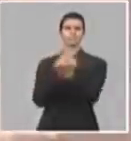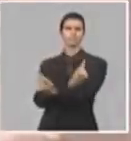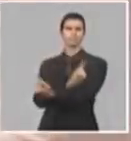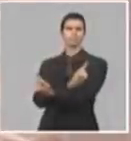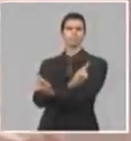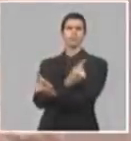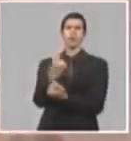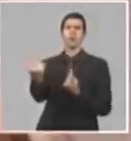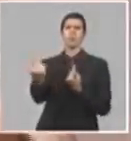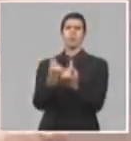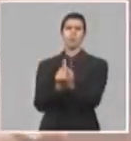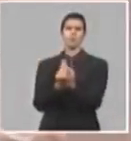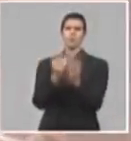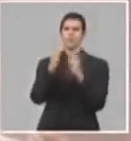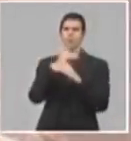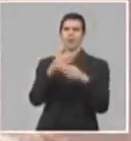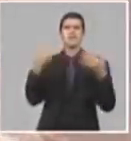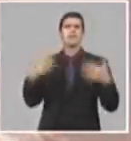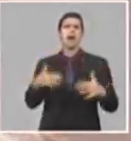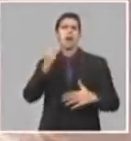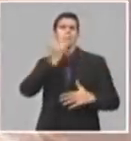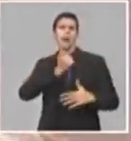estas cosas, a exportar, etcétera.